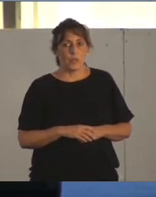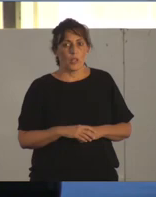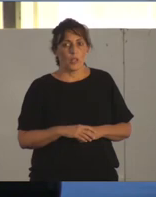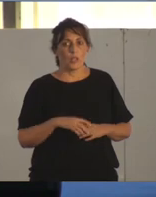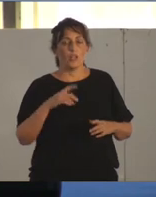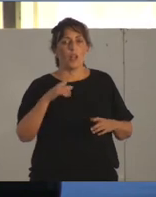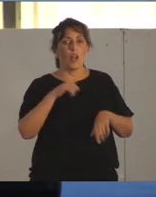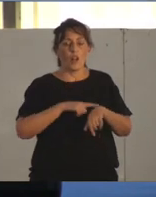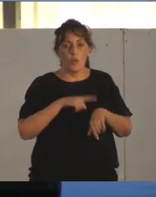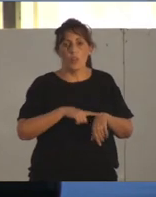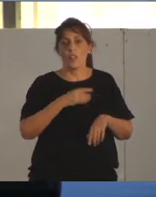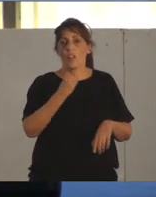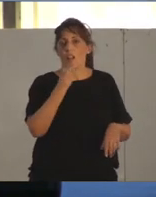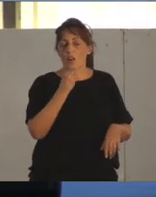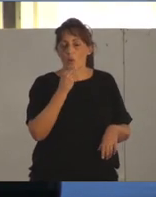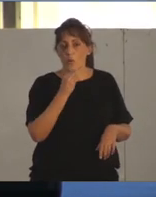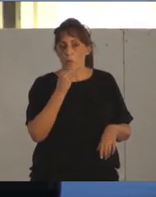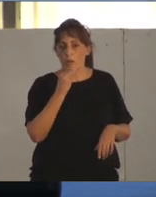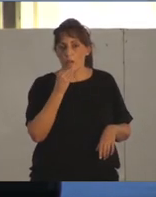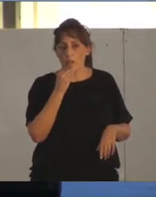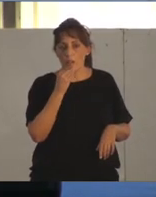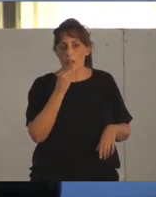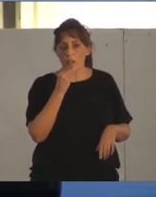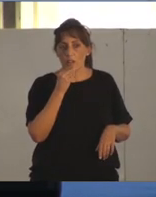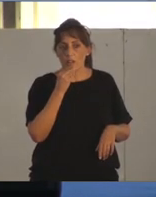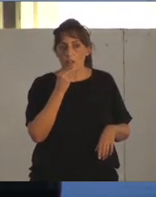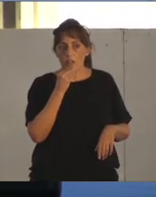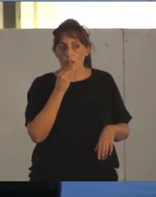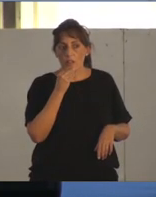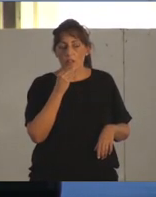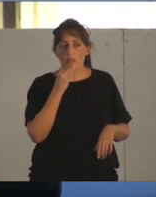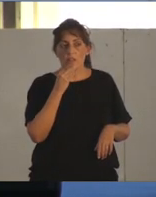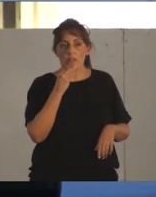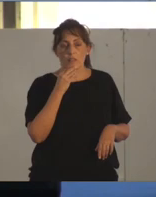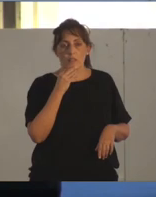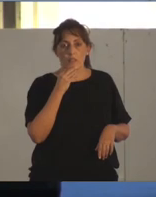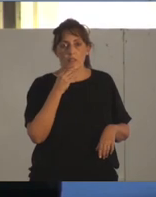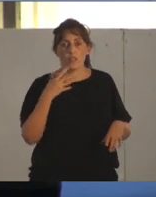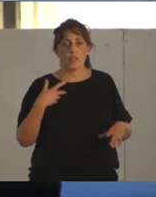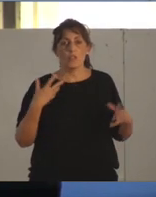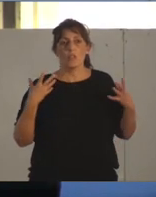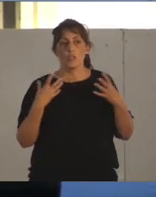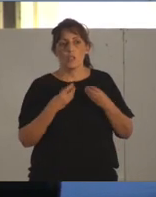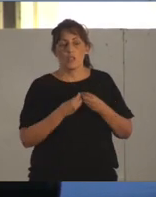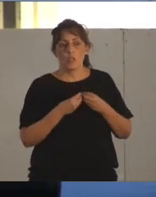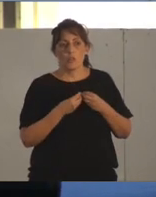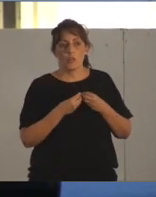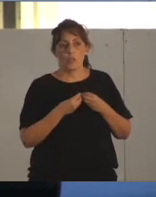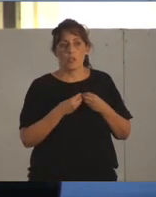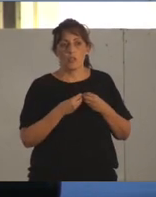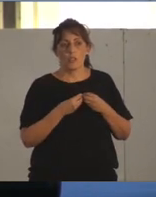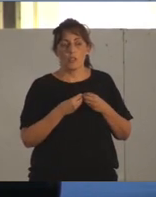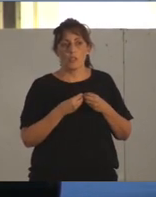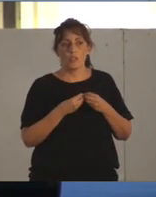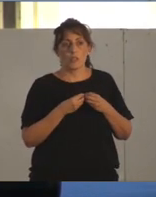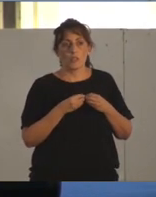comida, o cena, solía comer